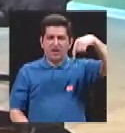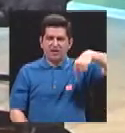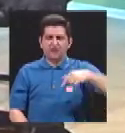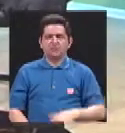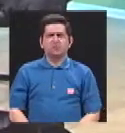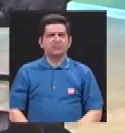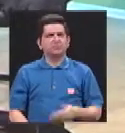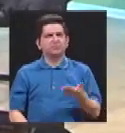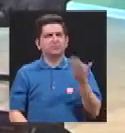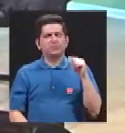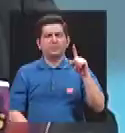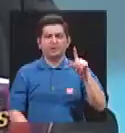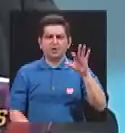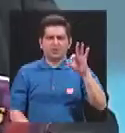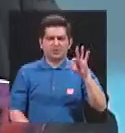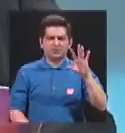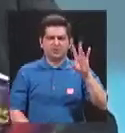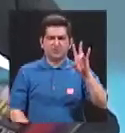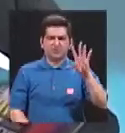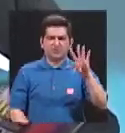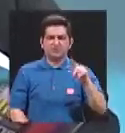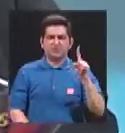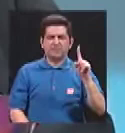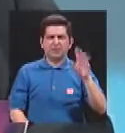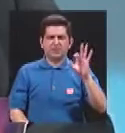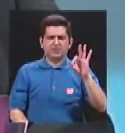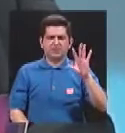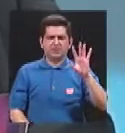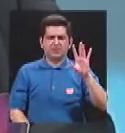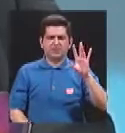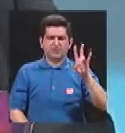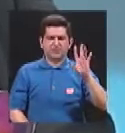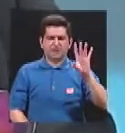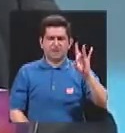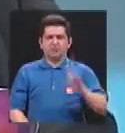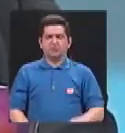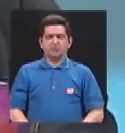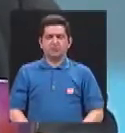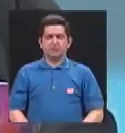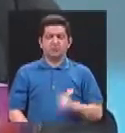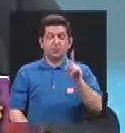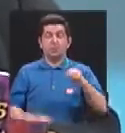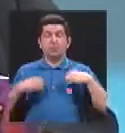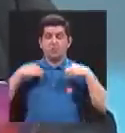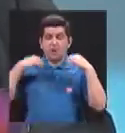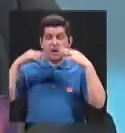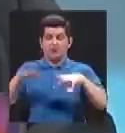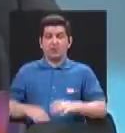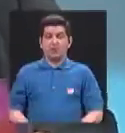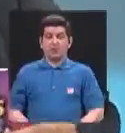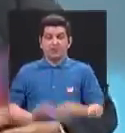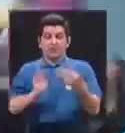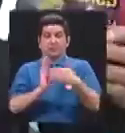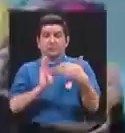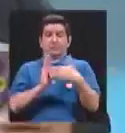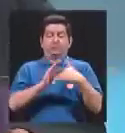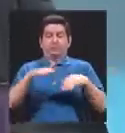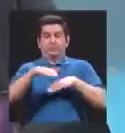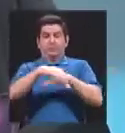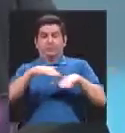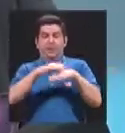Oduber Quirós, allá entre 1974 y el 78, con una renuncia que removió